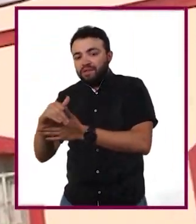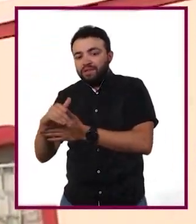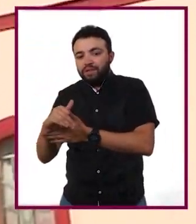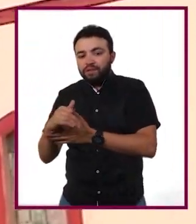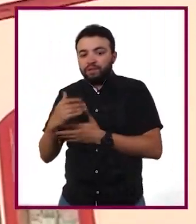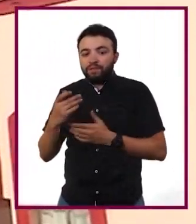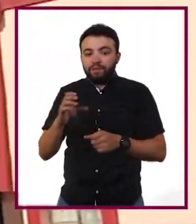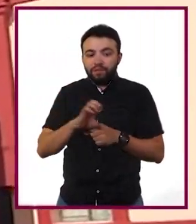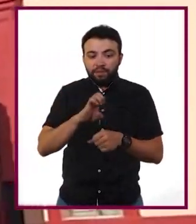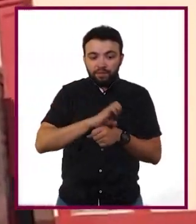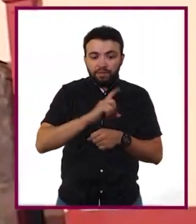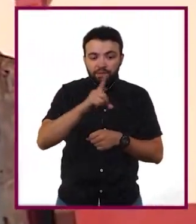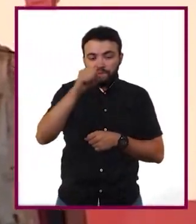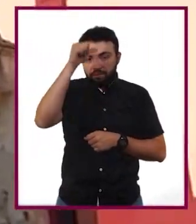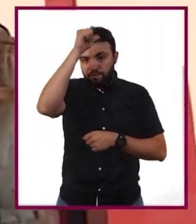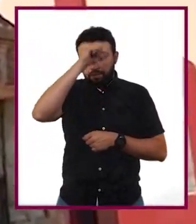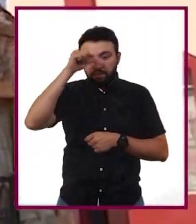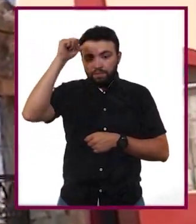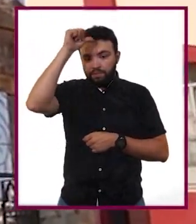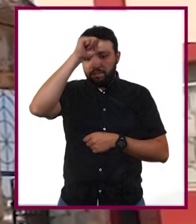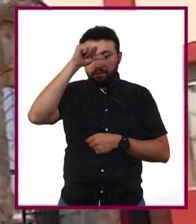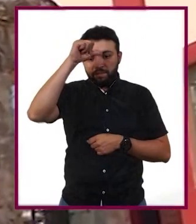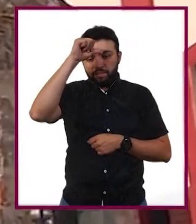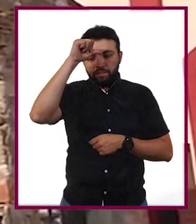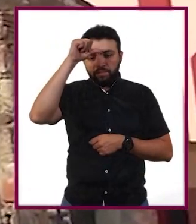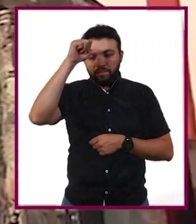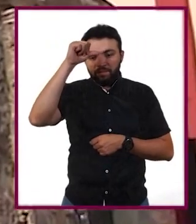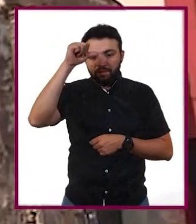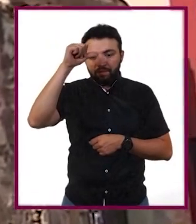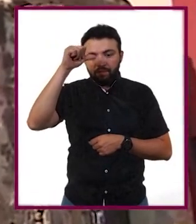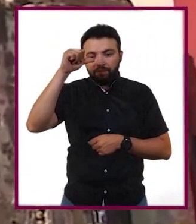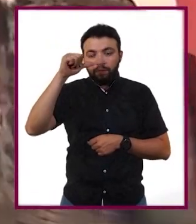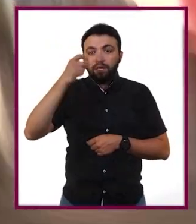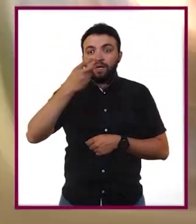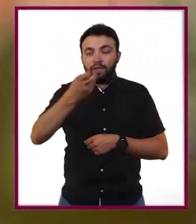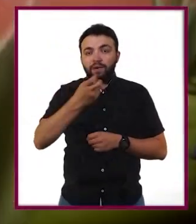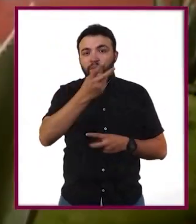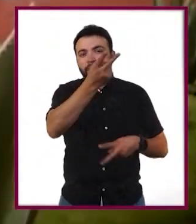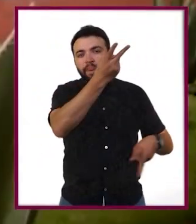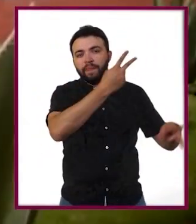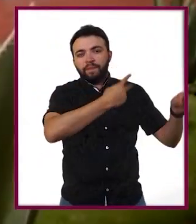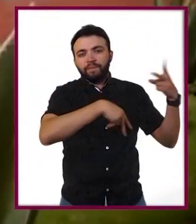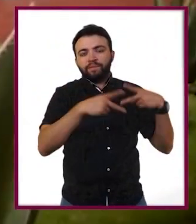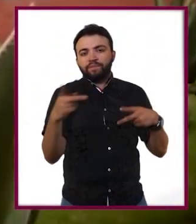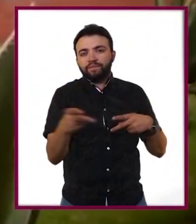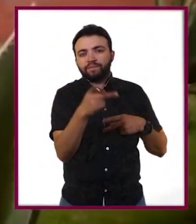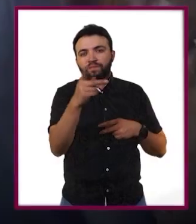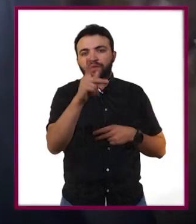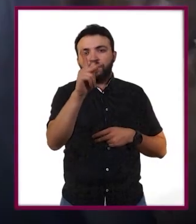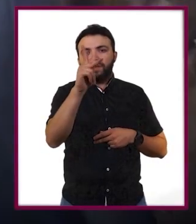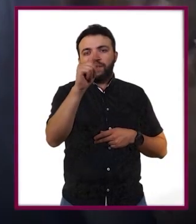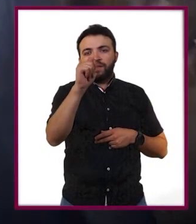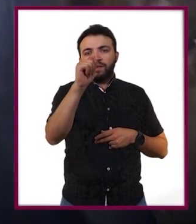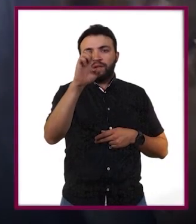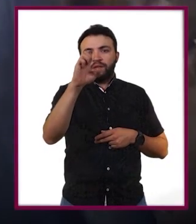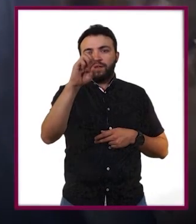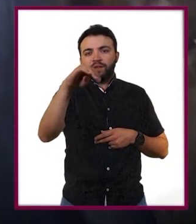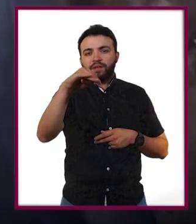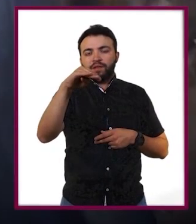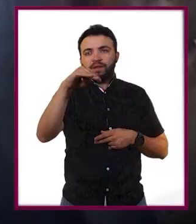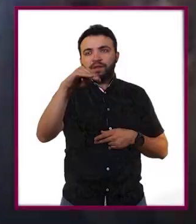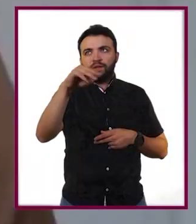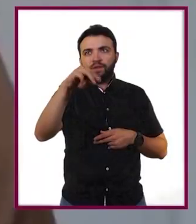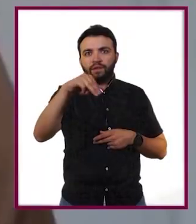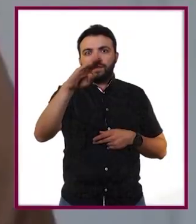El padre Tembleque, bueno, lo que sabemos de él es que viene del pueblo de Tembleque en la provincia de Toledo,